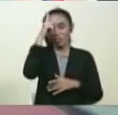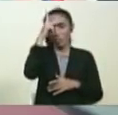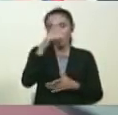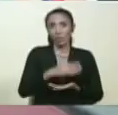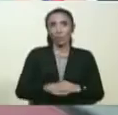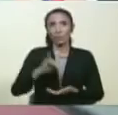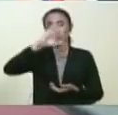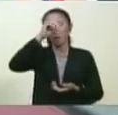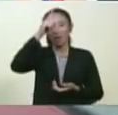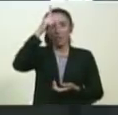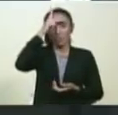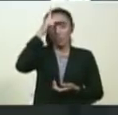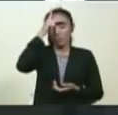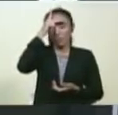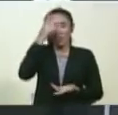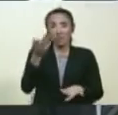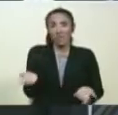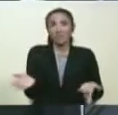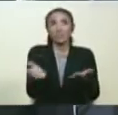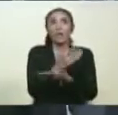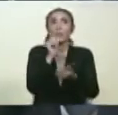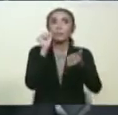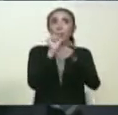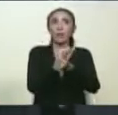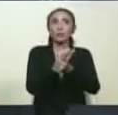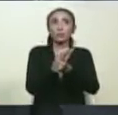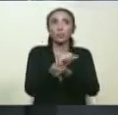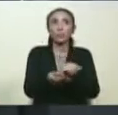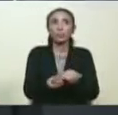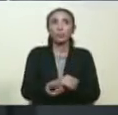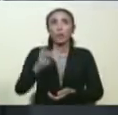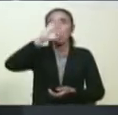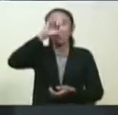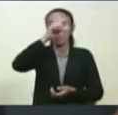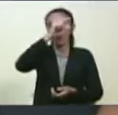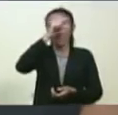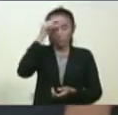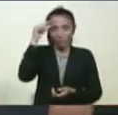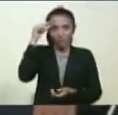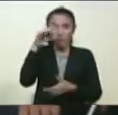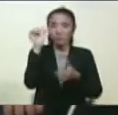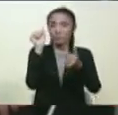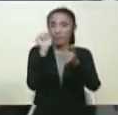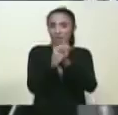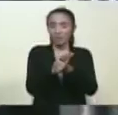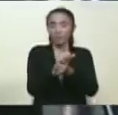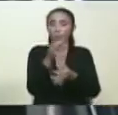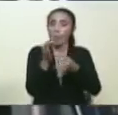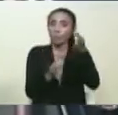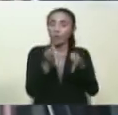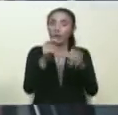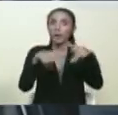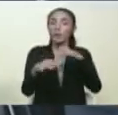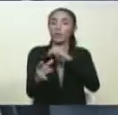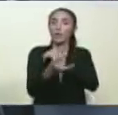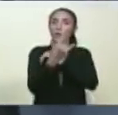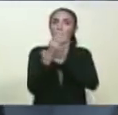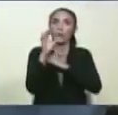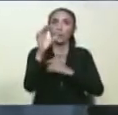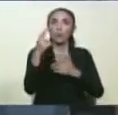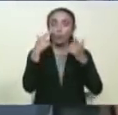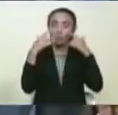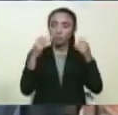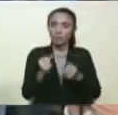que las estupideces. Él va a caer preso algún día, aquí en Venezuela, y los tribunales tienen que juzgarlo bien juzgado. Estoy seguro de